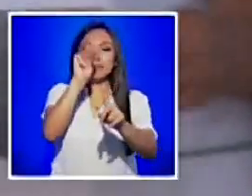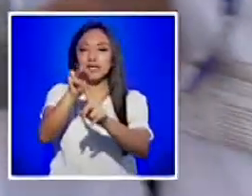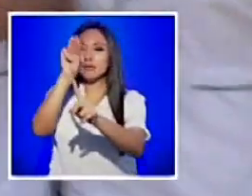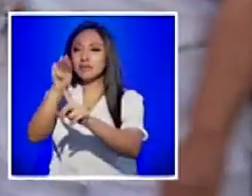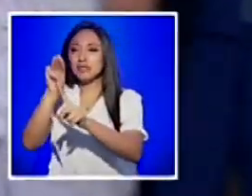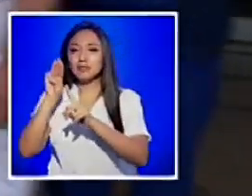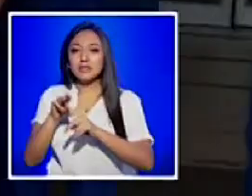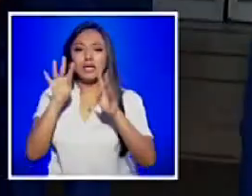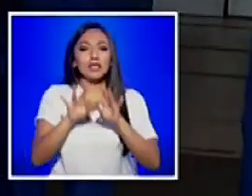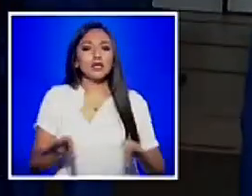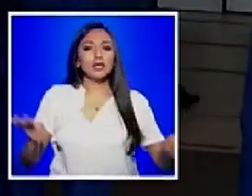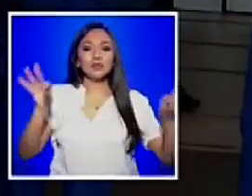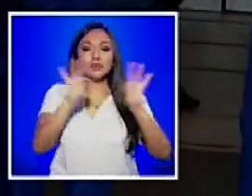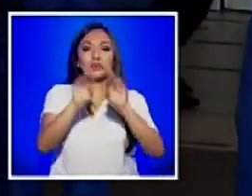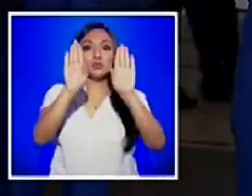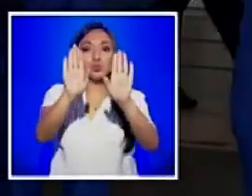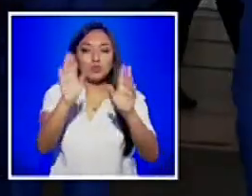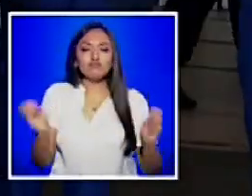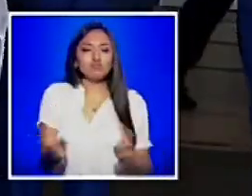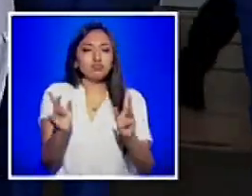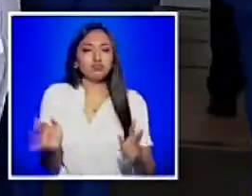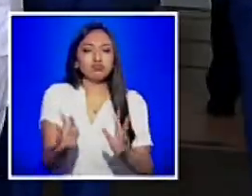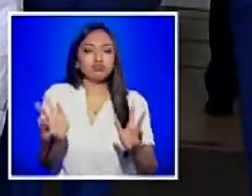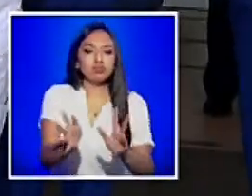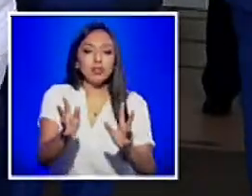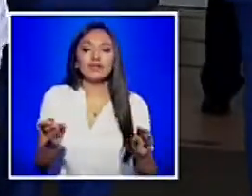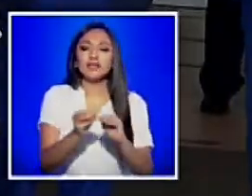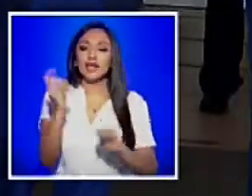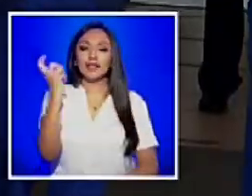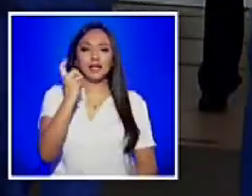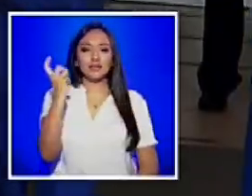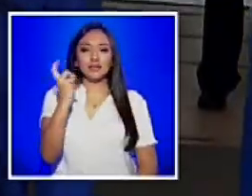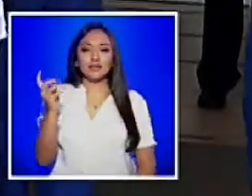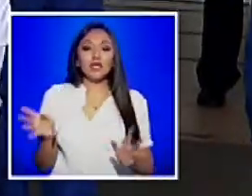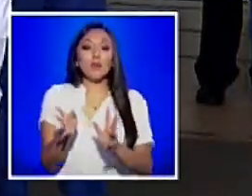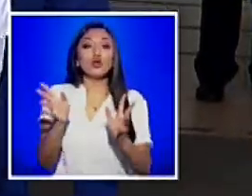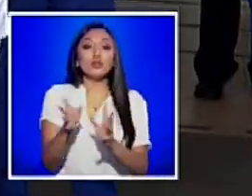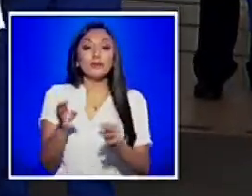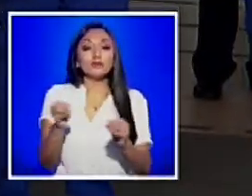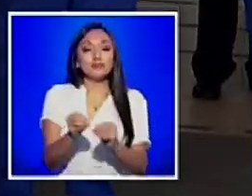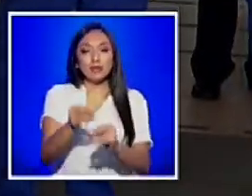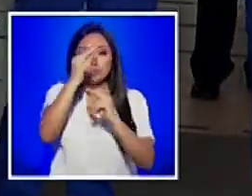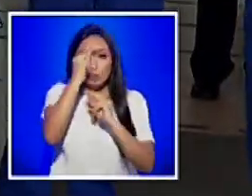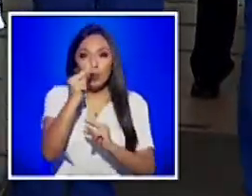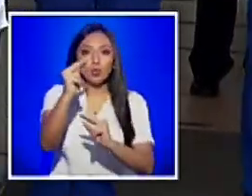valor e inyectaron energía a quienes necesitan un aliciente y merecen todo honor.